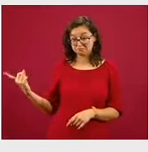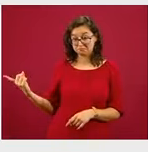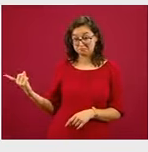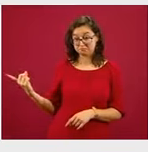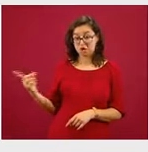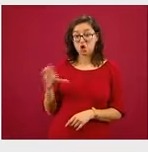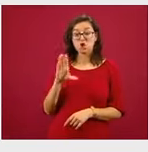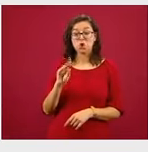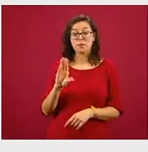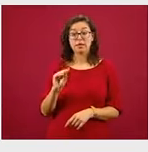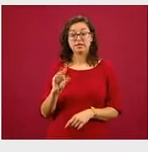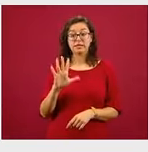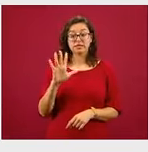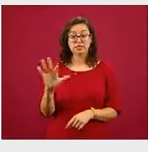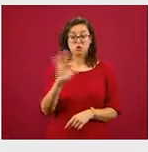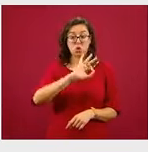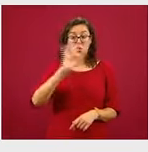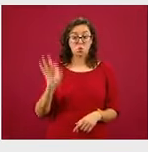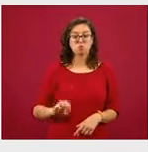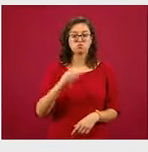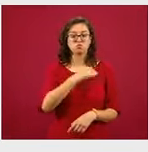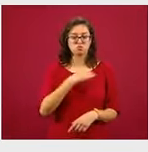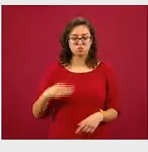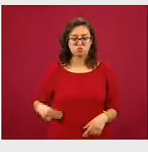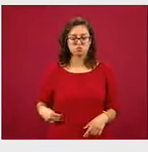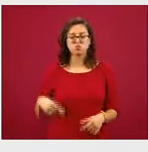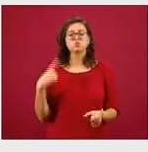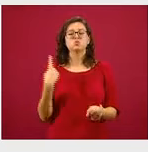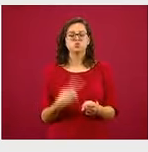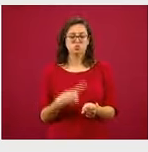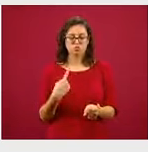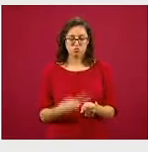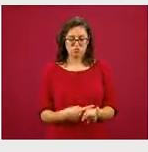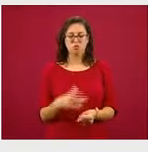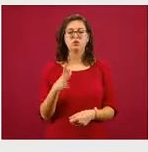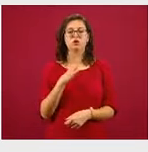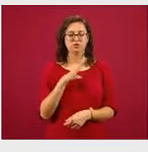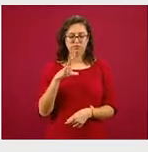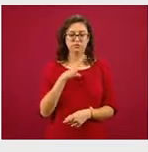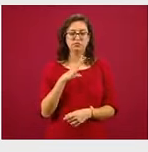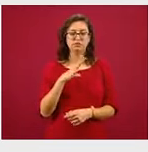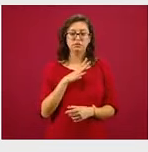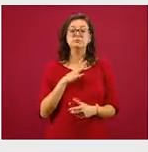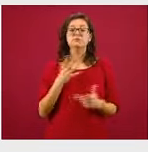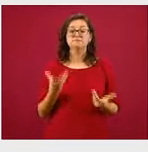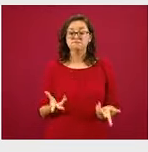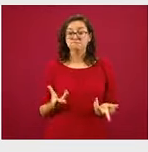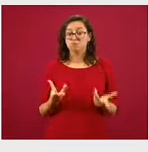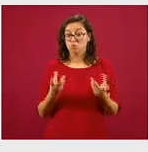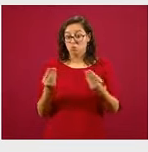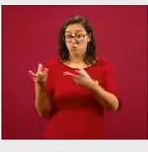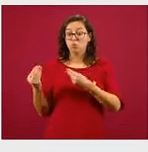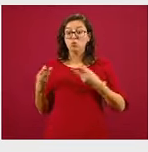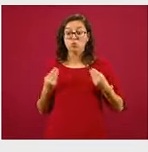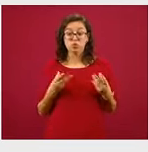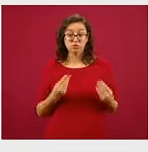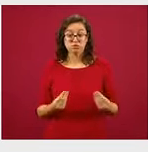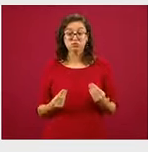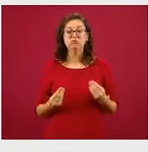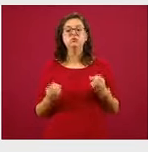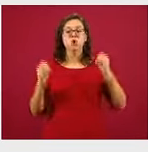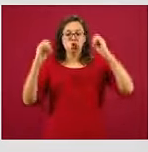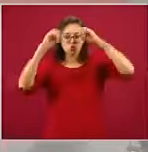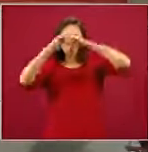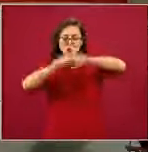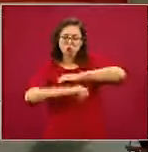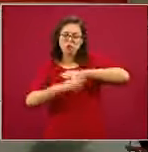el 95% de los municipios en el estado con actividad y muchos de ellos o la mitad de ellos con actividad